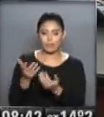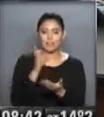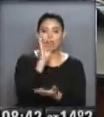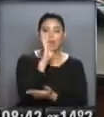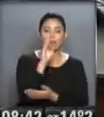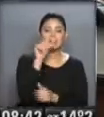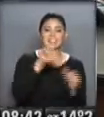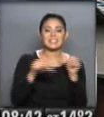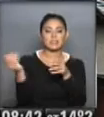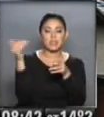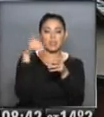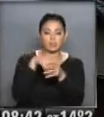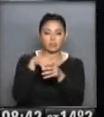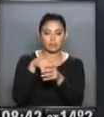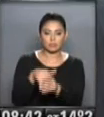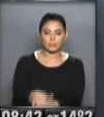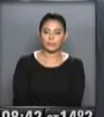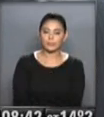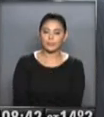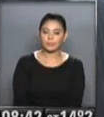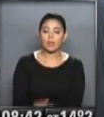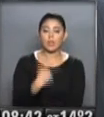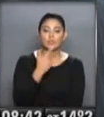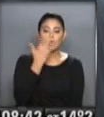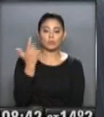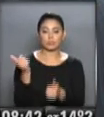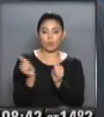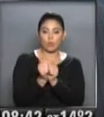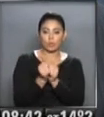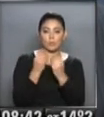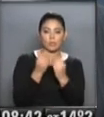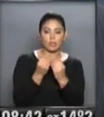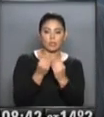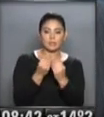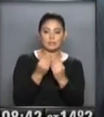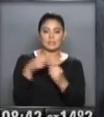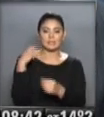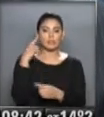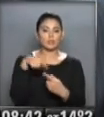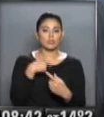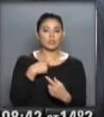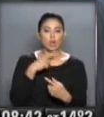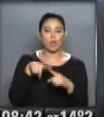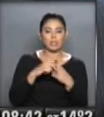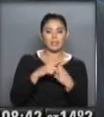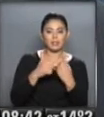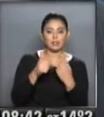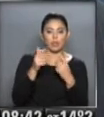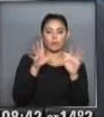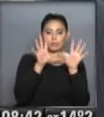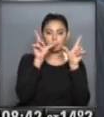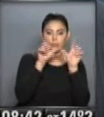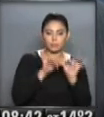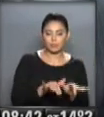Ciencia que funciona en el colegio. Terminamos trabajando juntos porque los dos convergemos, que yo soy técnico en informática y ella